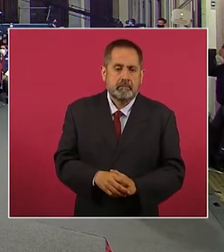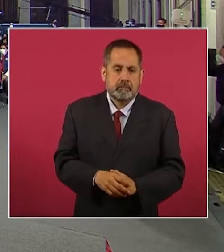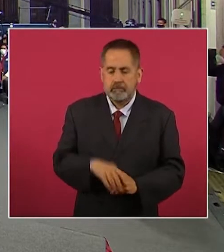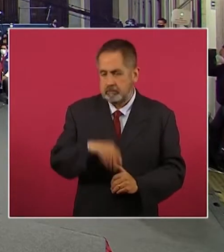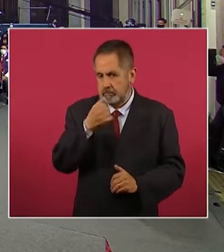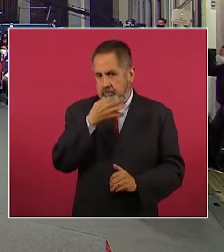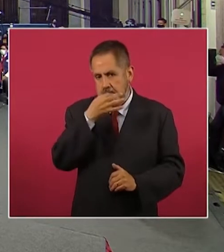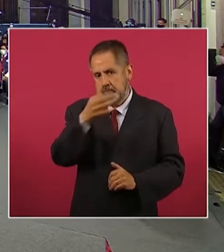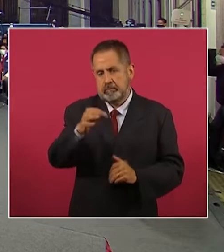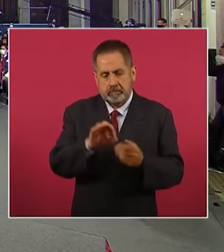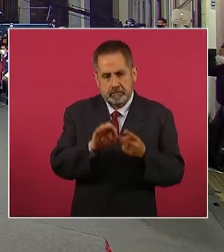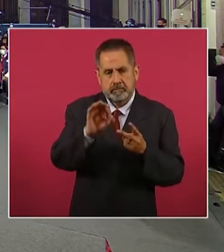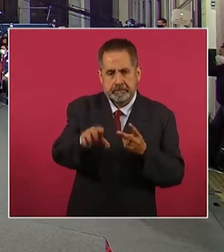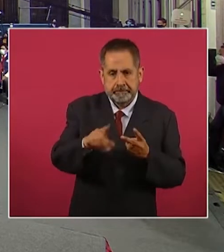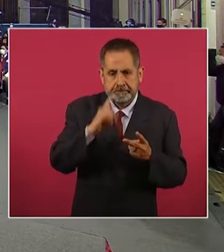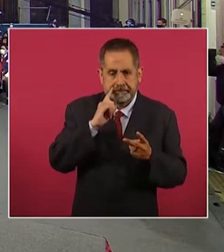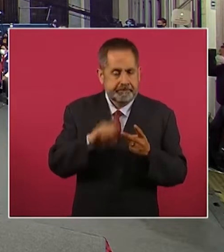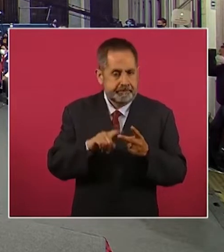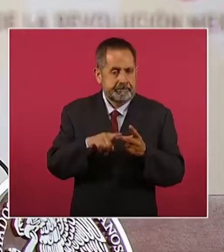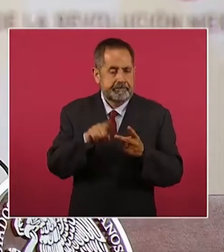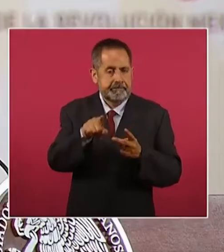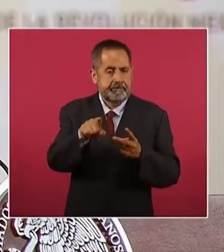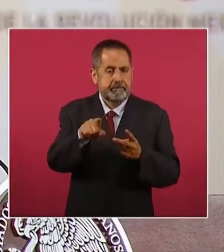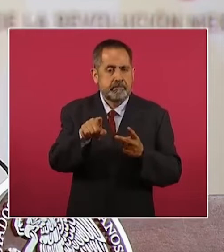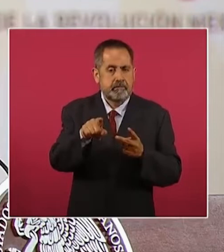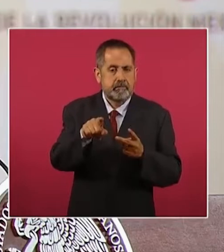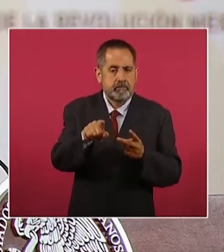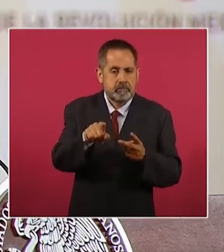otro dato para ti, que